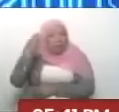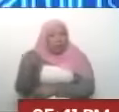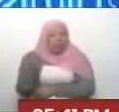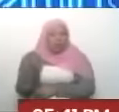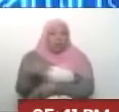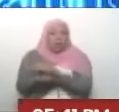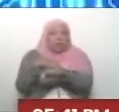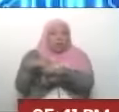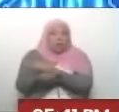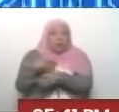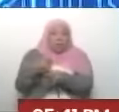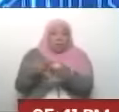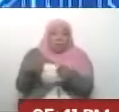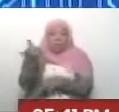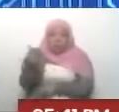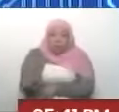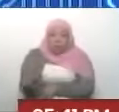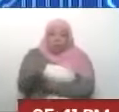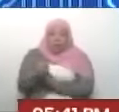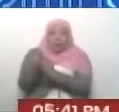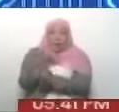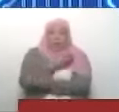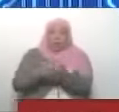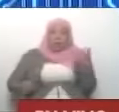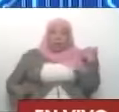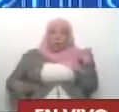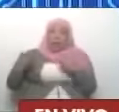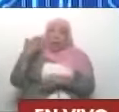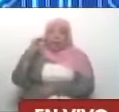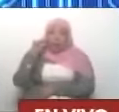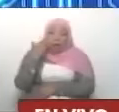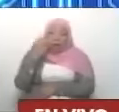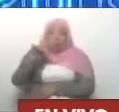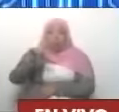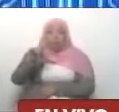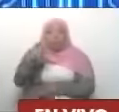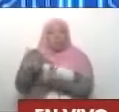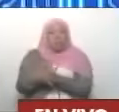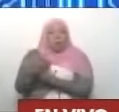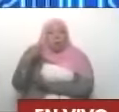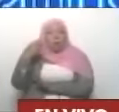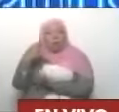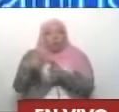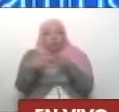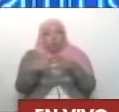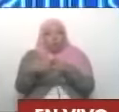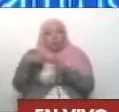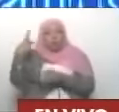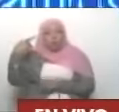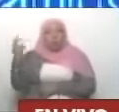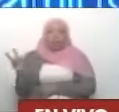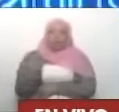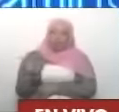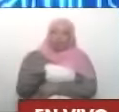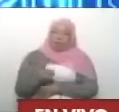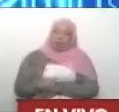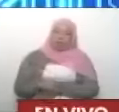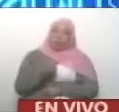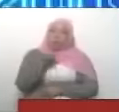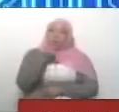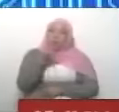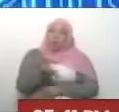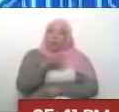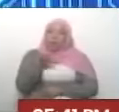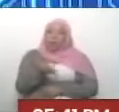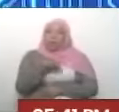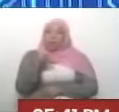pública de Giuliani, las denuncias en el Congreso de Estados Unidos, ¿qué ha reflexionado usted de los psicólogos venezolanos? Bueno, buenas tardes, presidente,